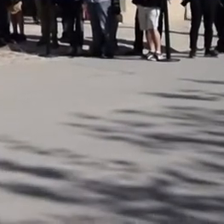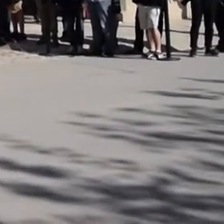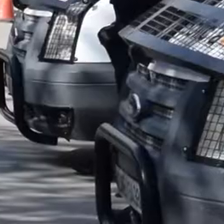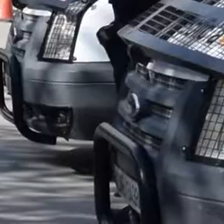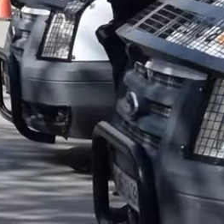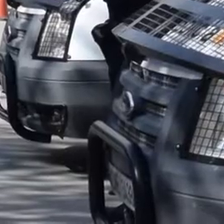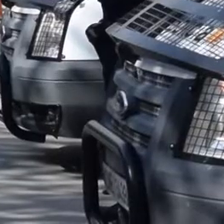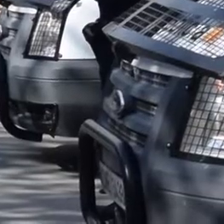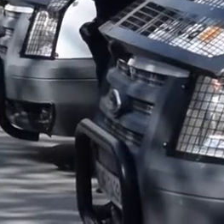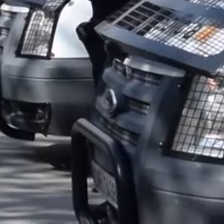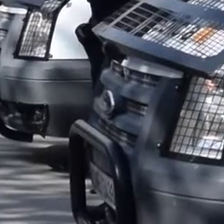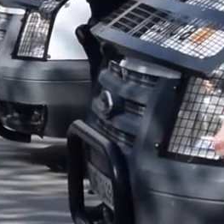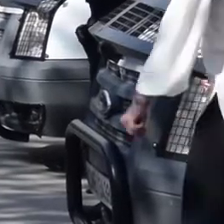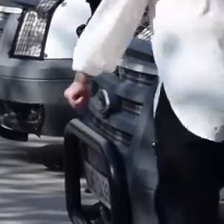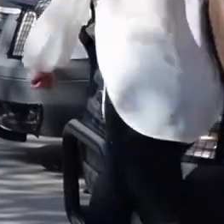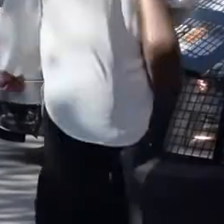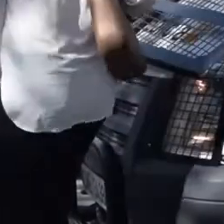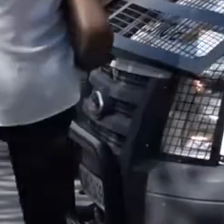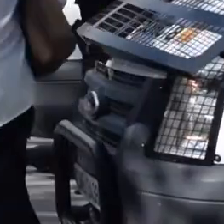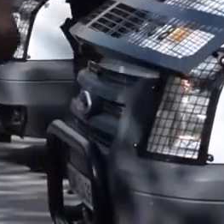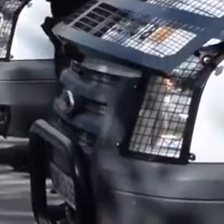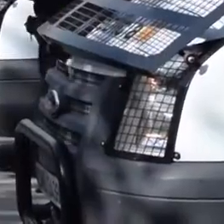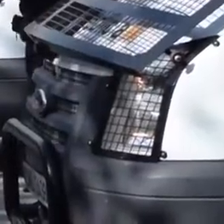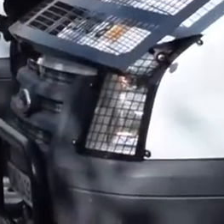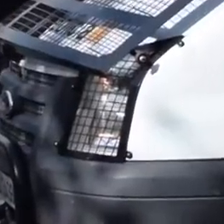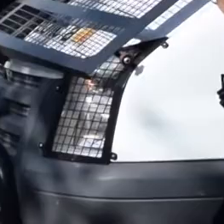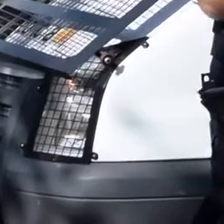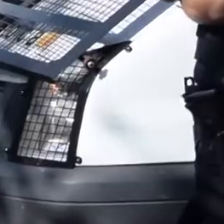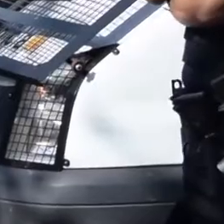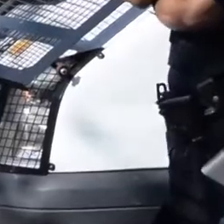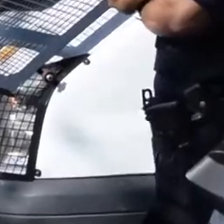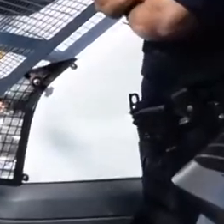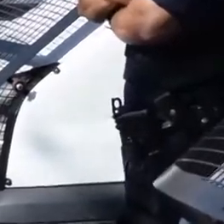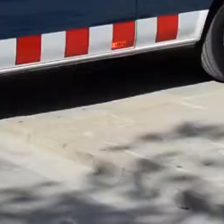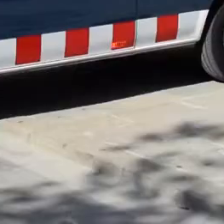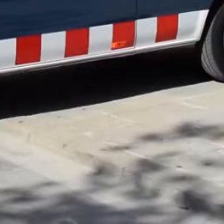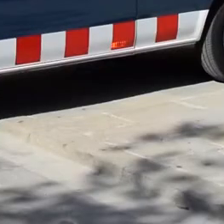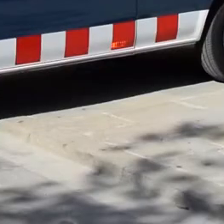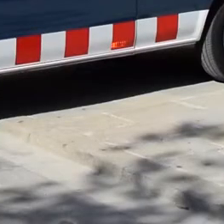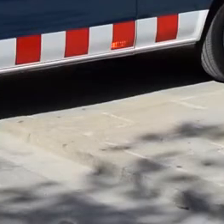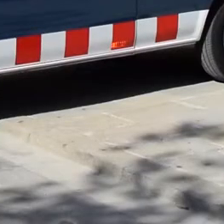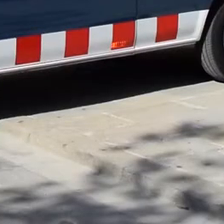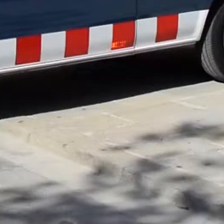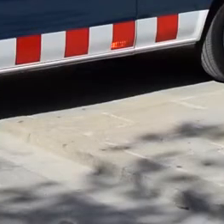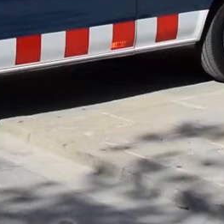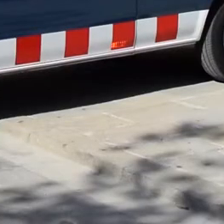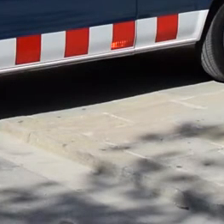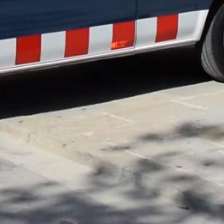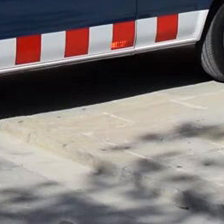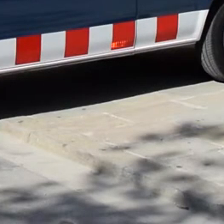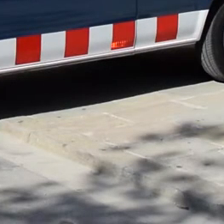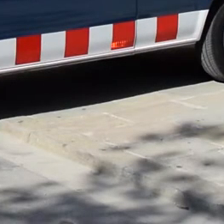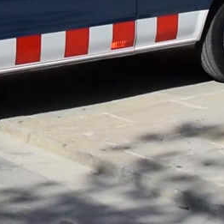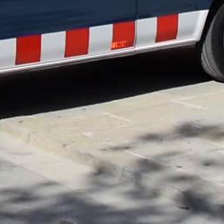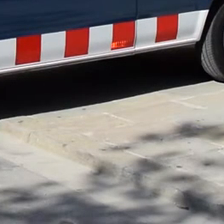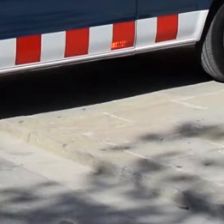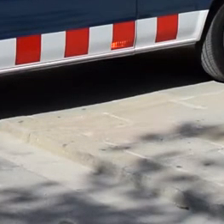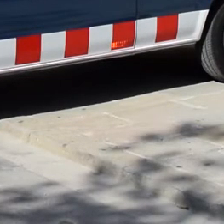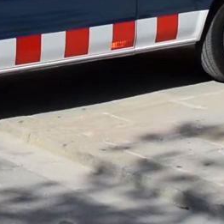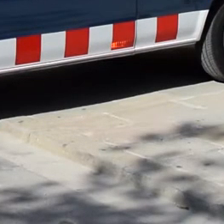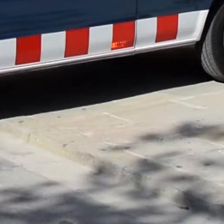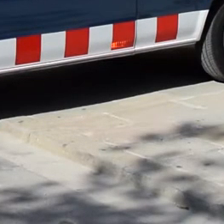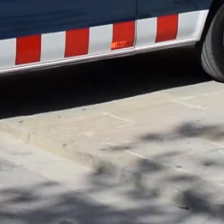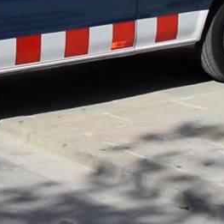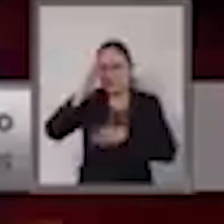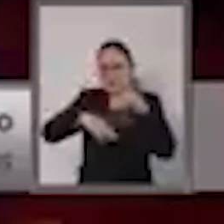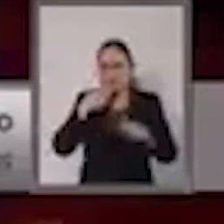comparecencia ante el senado de la república el canciller aseguró que esto ocurrirá sólo si a pesar del diálogo político el gobierno catalán declara